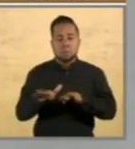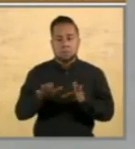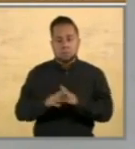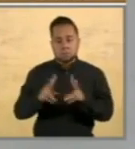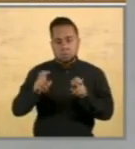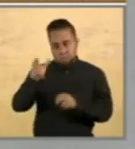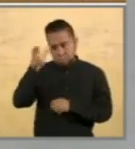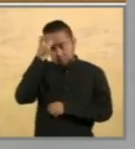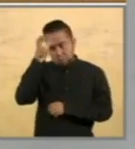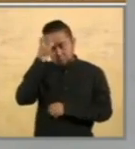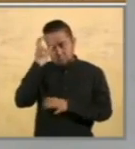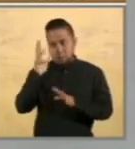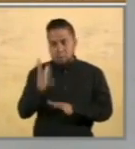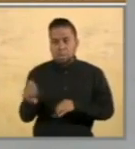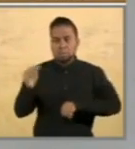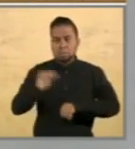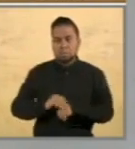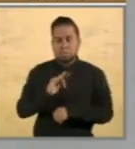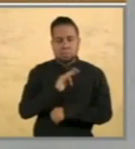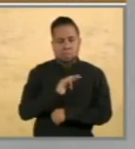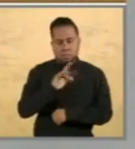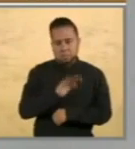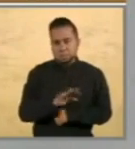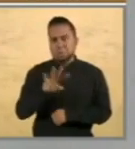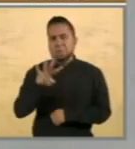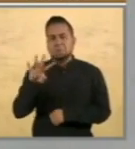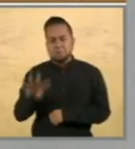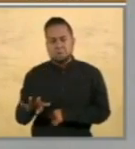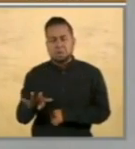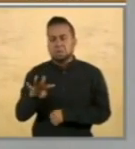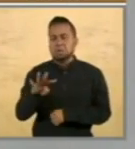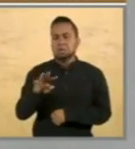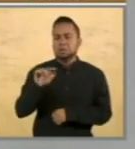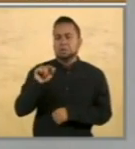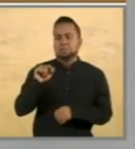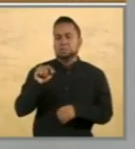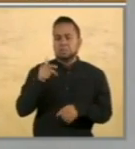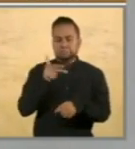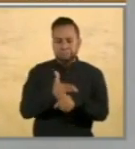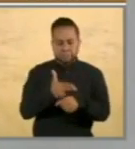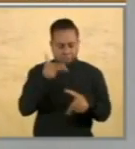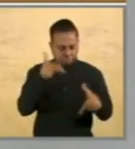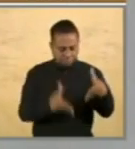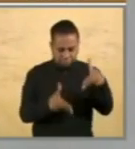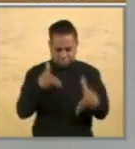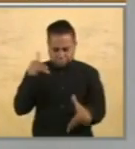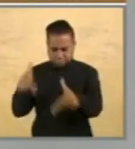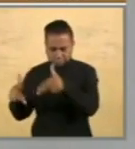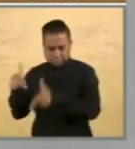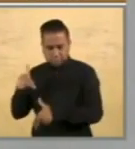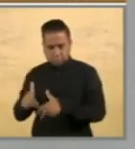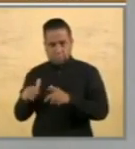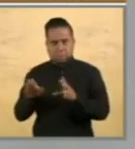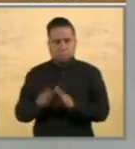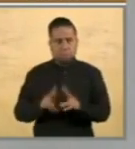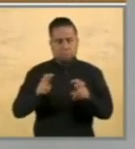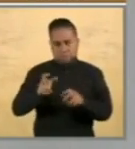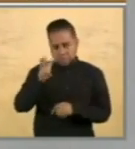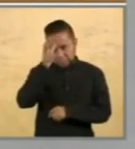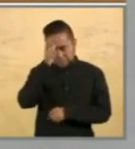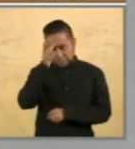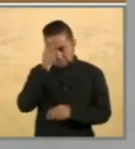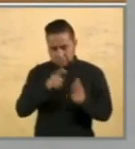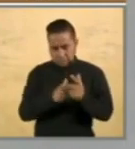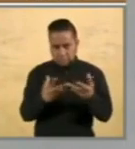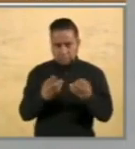inteligencia se han incrementado más de 54 puntos de monitoreo móvil que tienen que ver con la inteligencia que va a